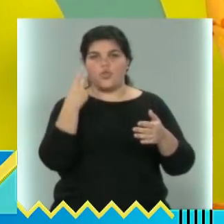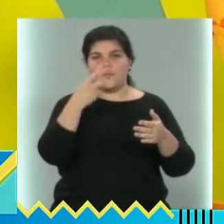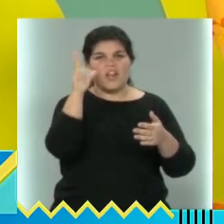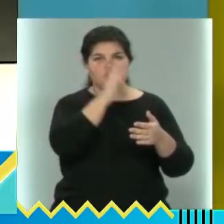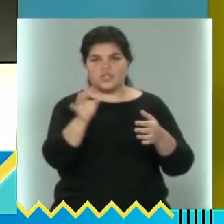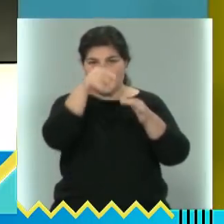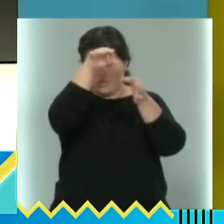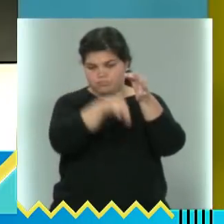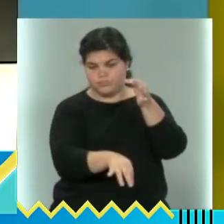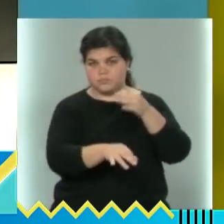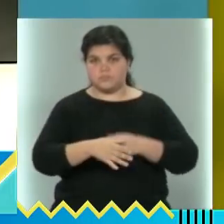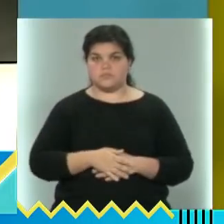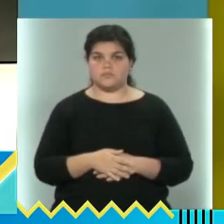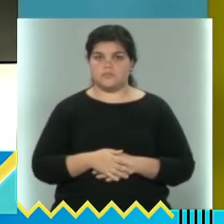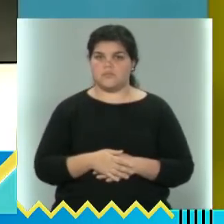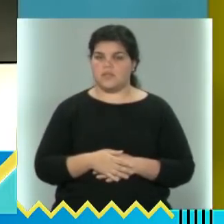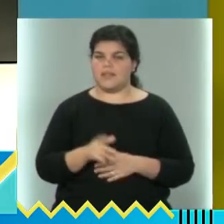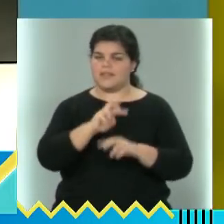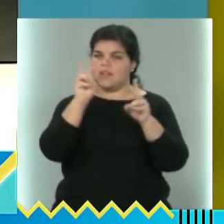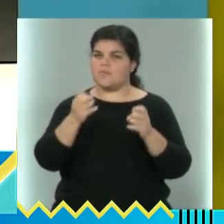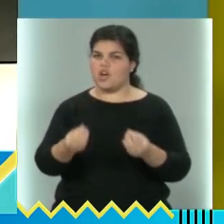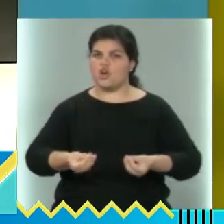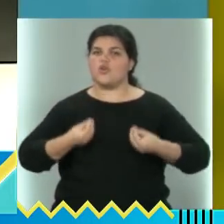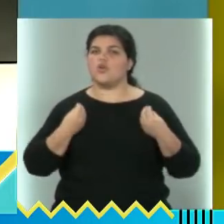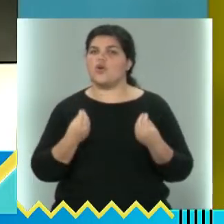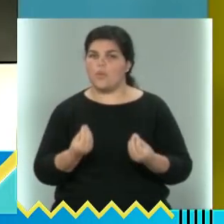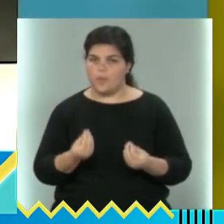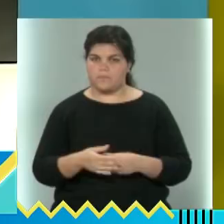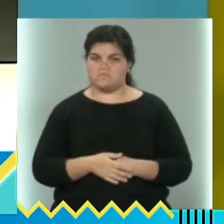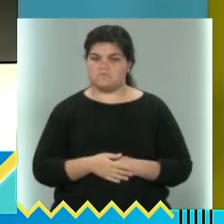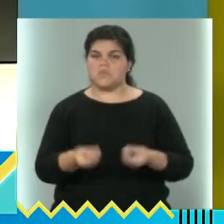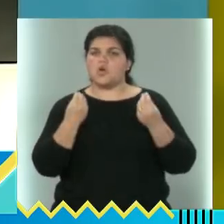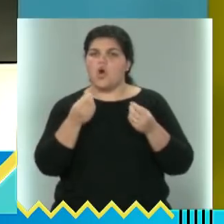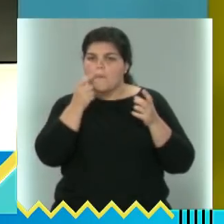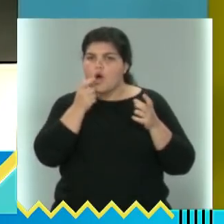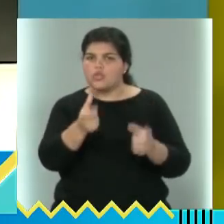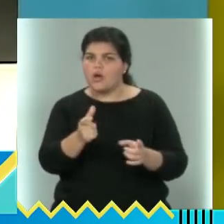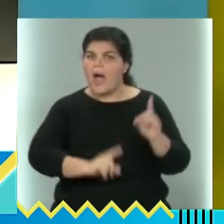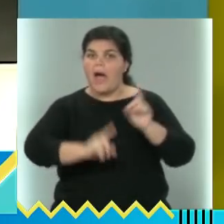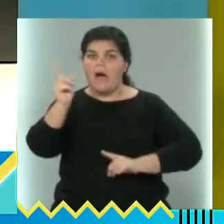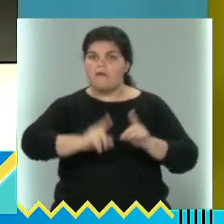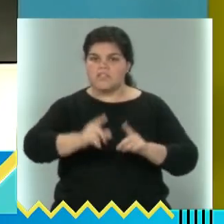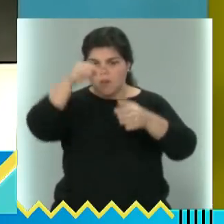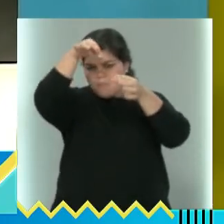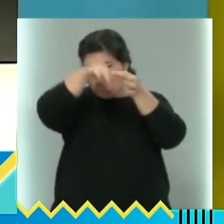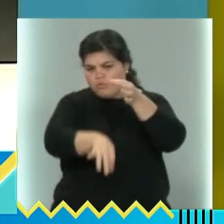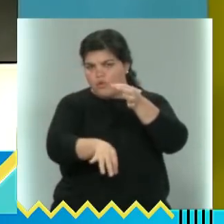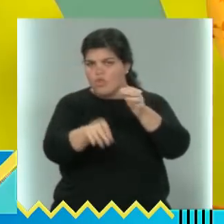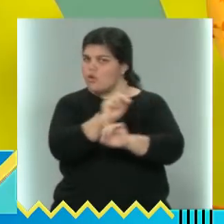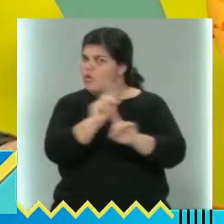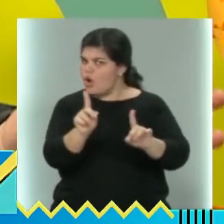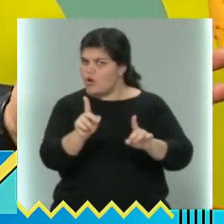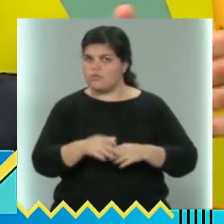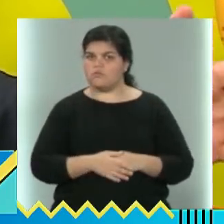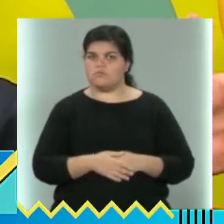profundidad. Bien, el tema es cómo lo sabemos, cómo se controla, porque digo, hay casos en los que no se ha hecho a esa profundidad. No, bueno, a ver.